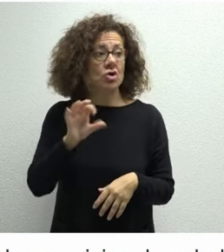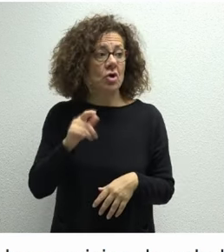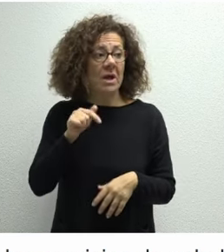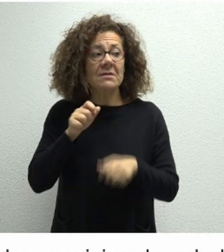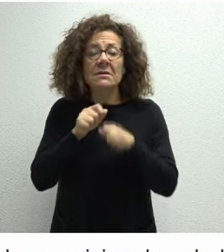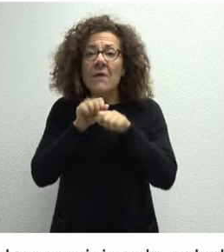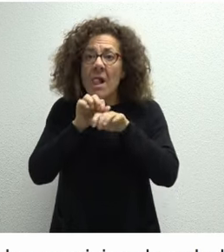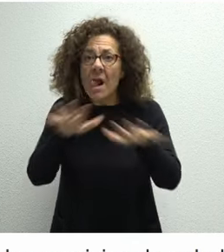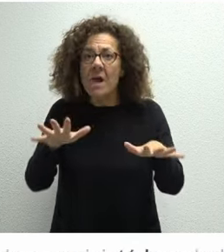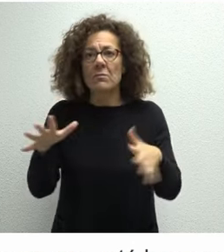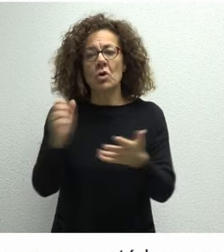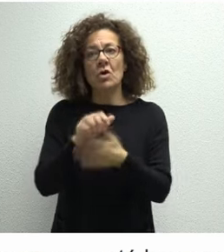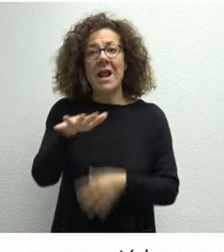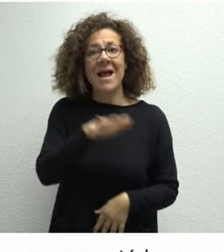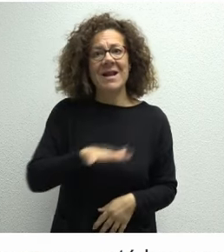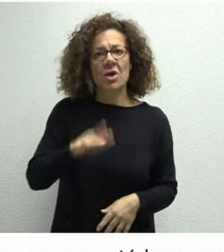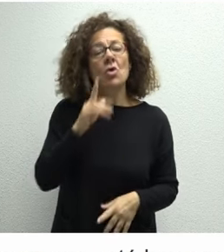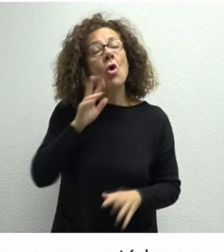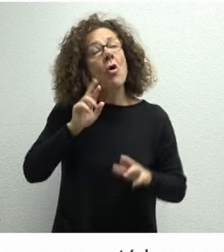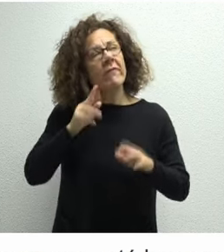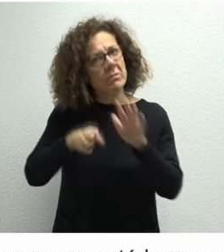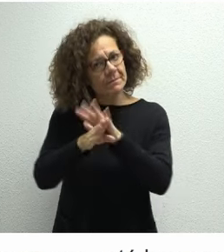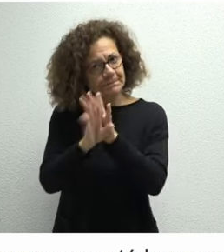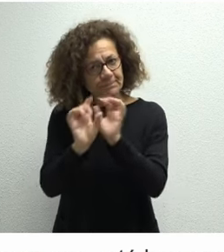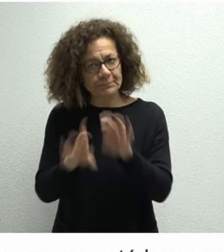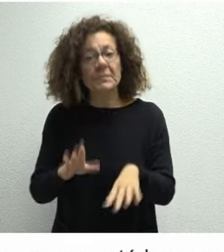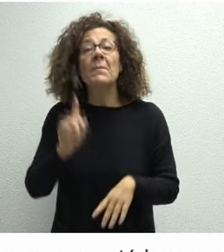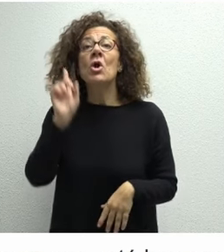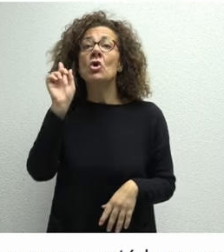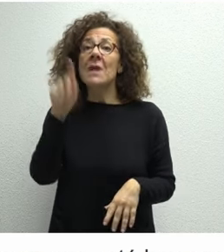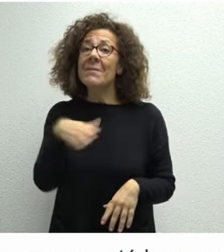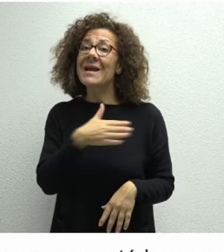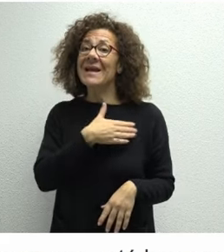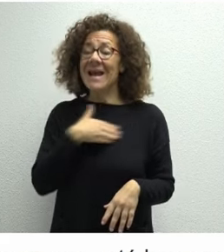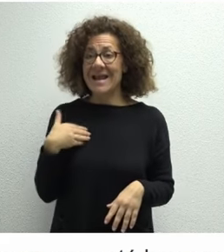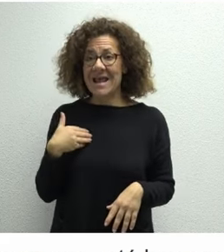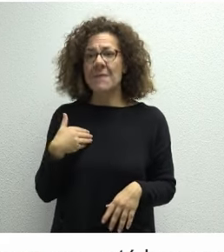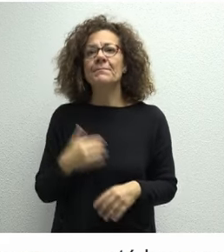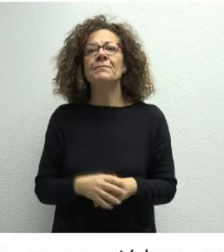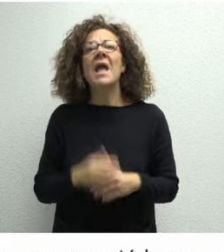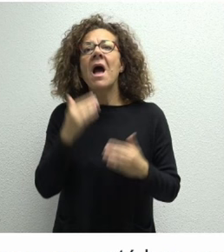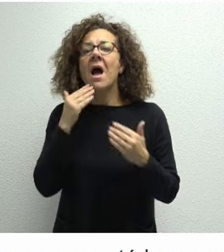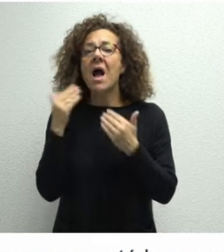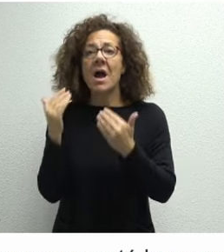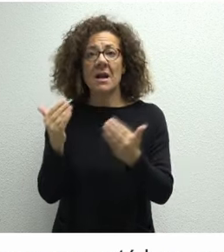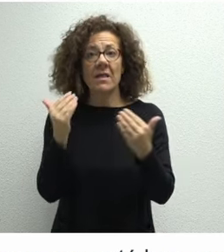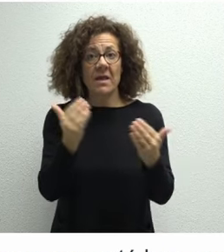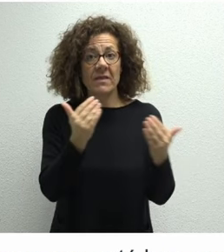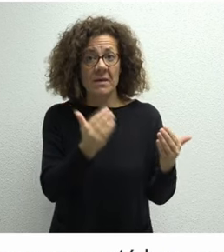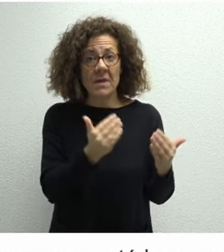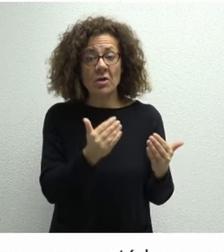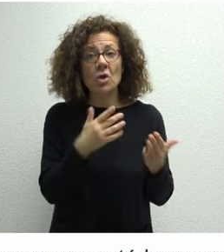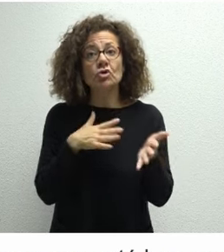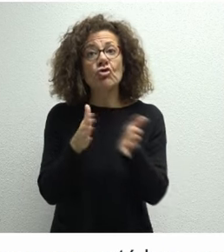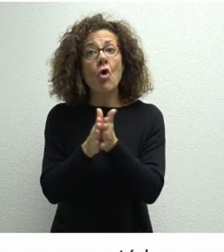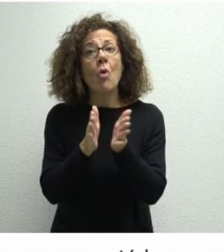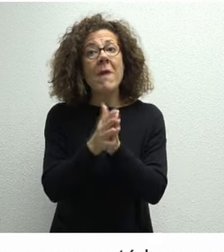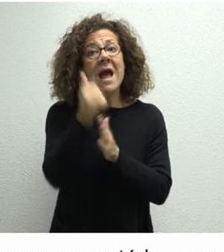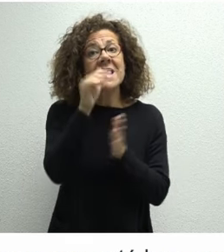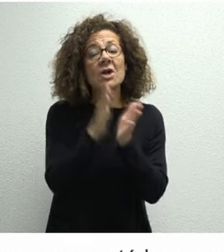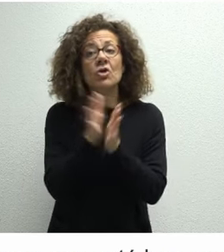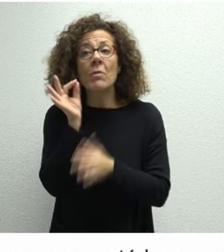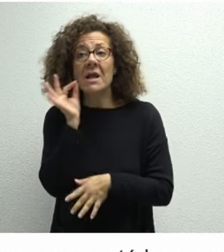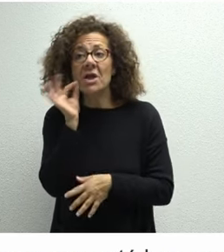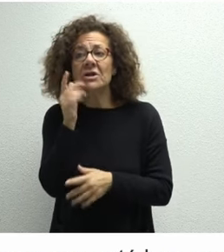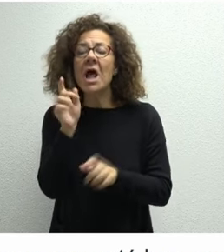extendiendo por por toda la región esperemos que siga así pero también quería dar la el agradecimiento a a los compañeros y compañeras que